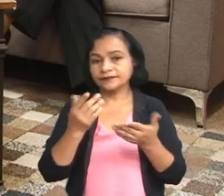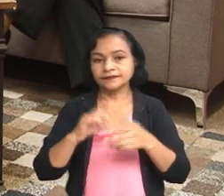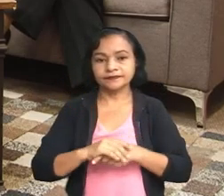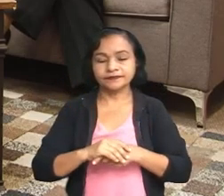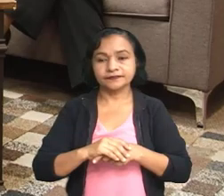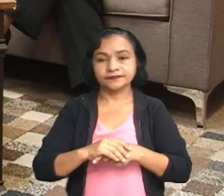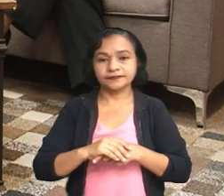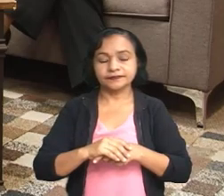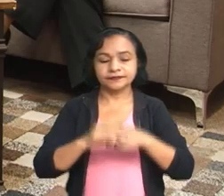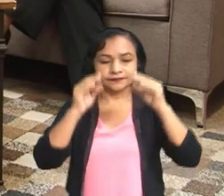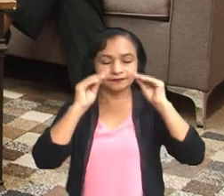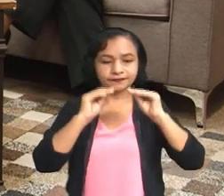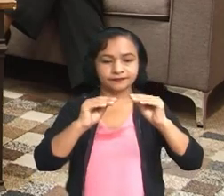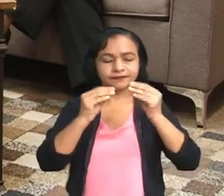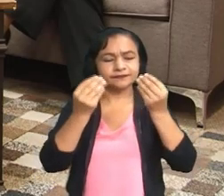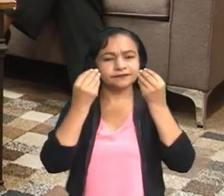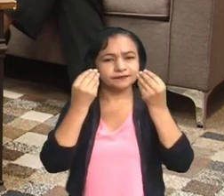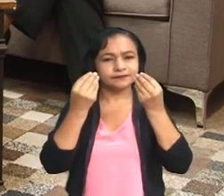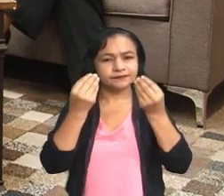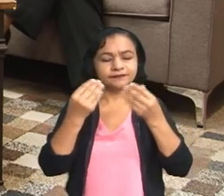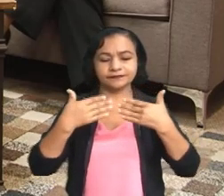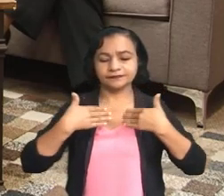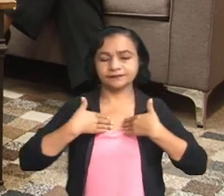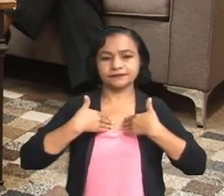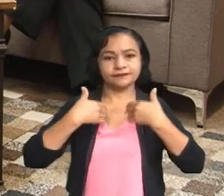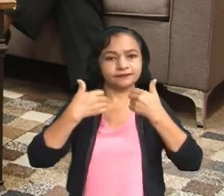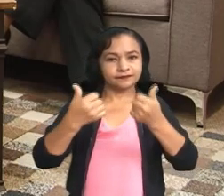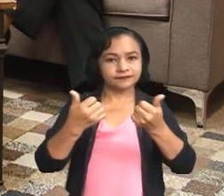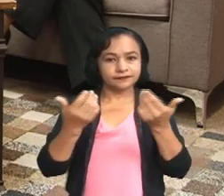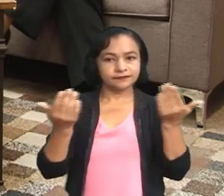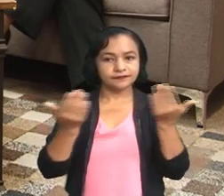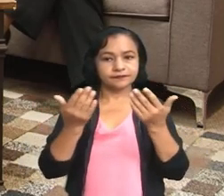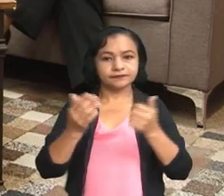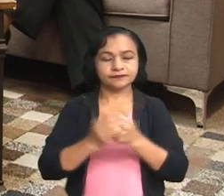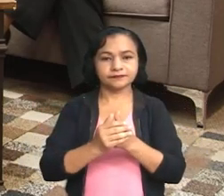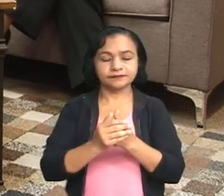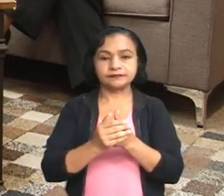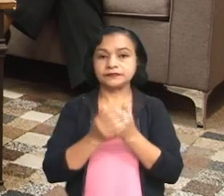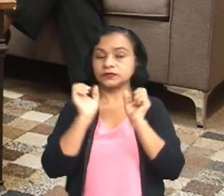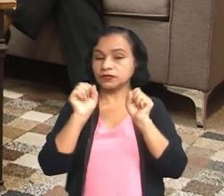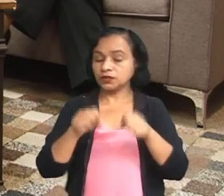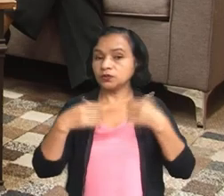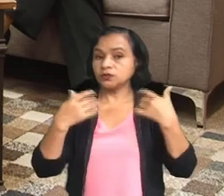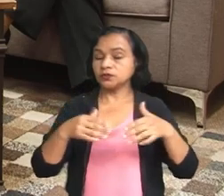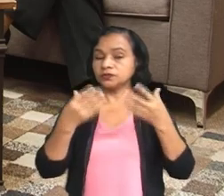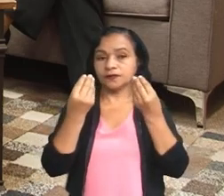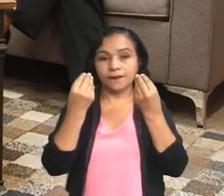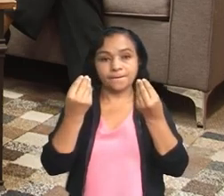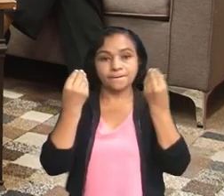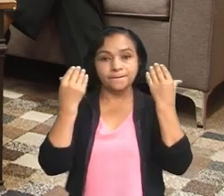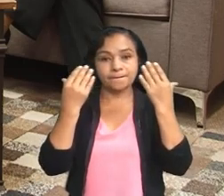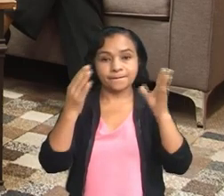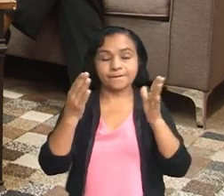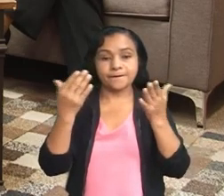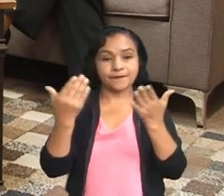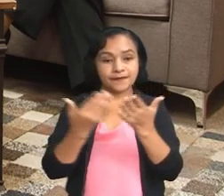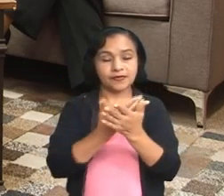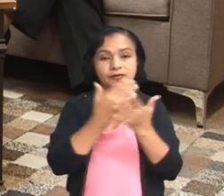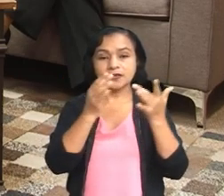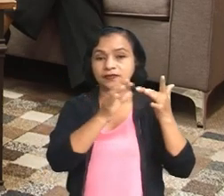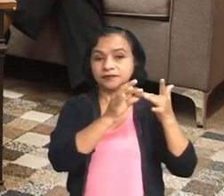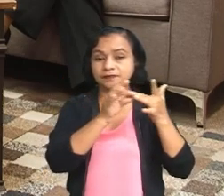campo de la educación hay muchísimo, y si hablamos de la salud, ya no digamos, pues, también nosotros estamos con una tecnología de